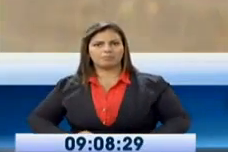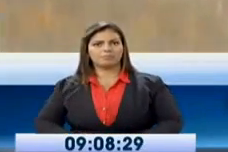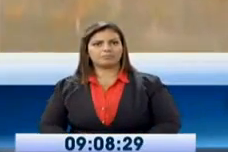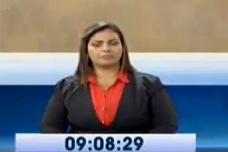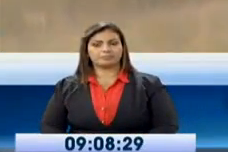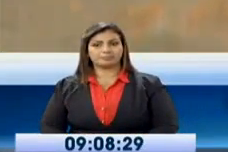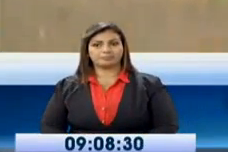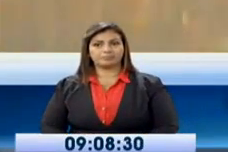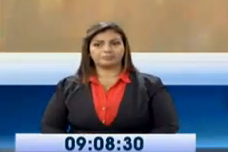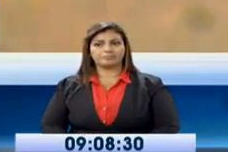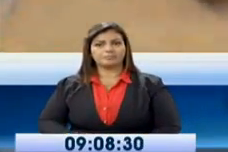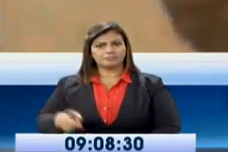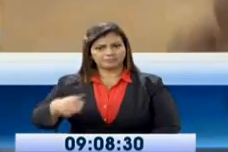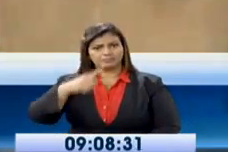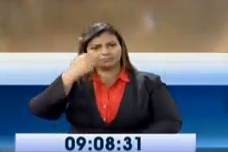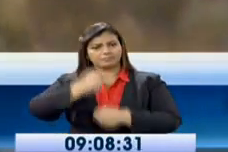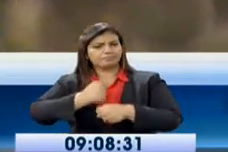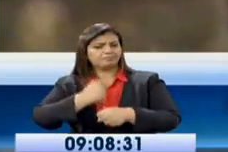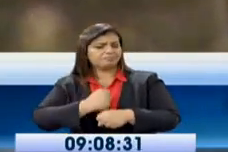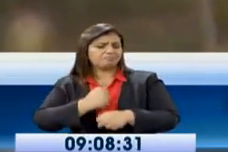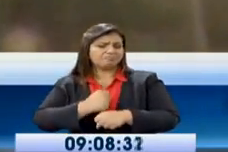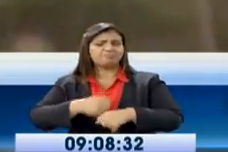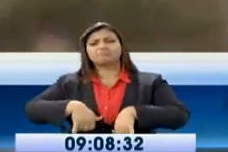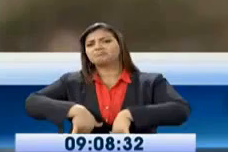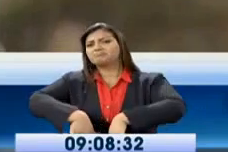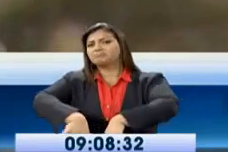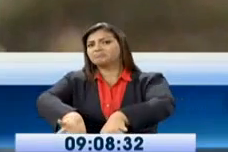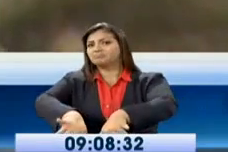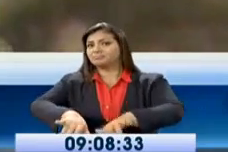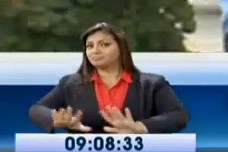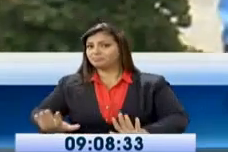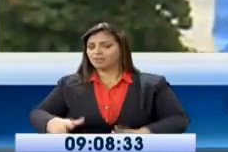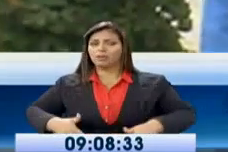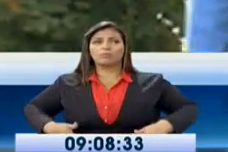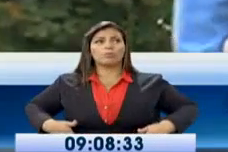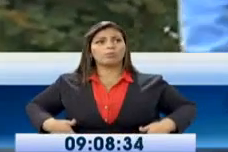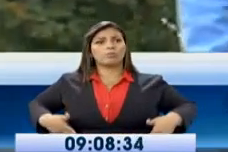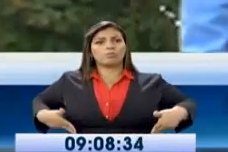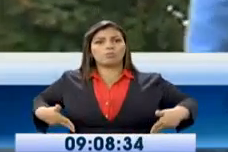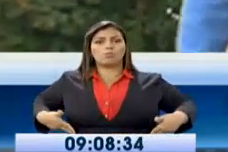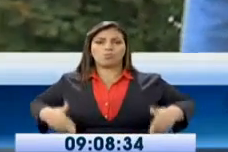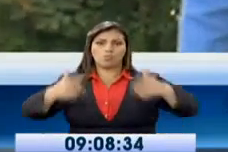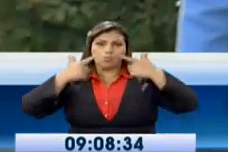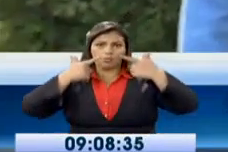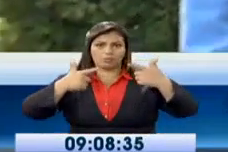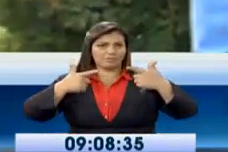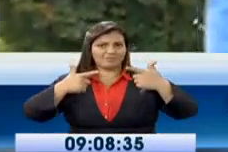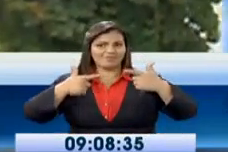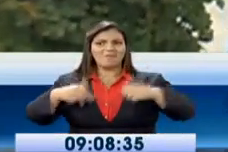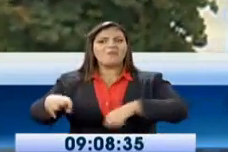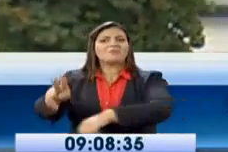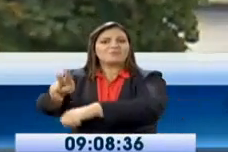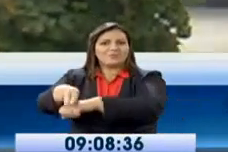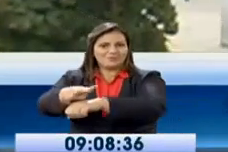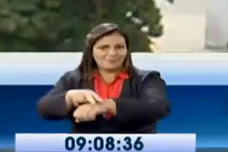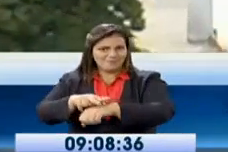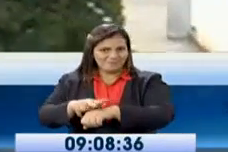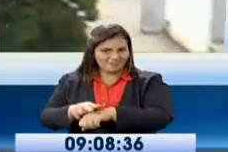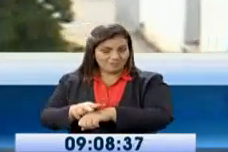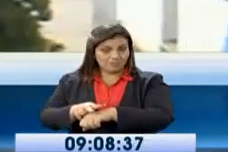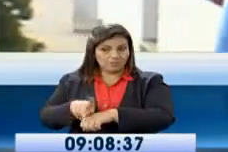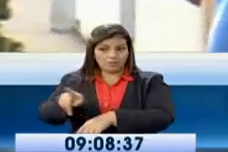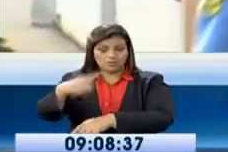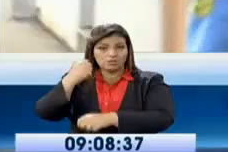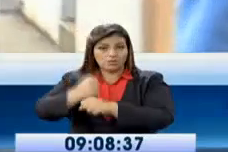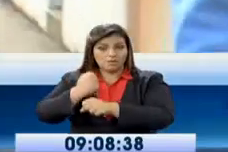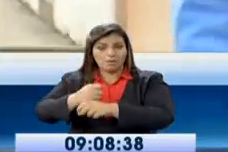David García continuó con sus labores cotidianas, pero ahora desde el cargo de supervisor y con una bonificación económica